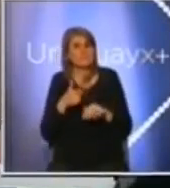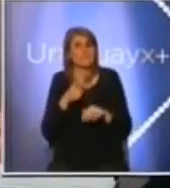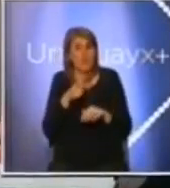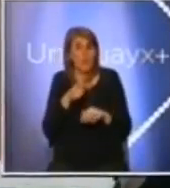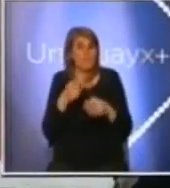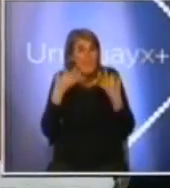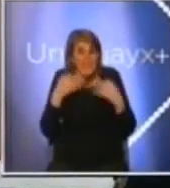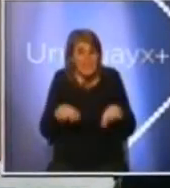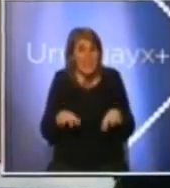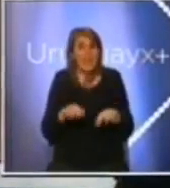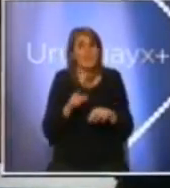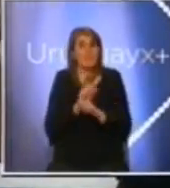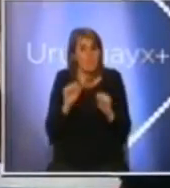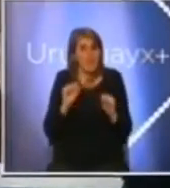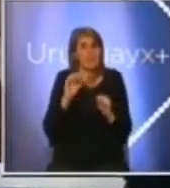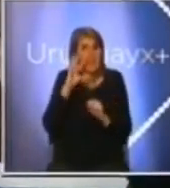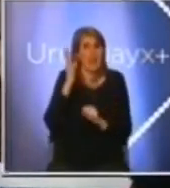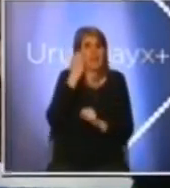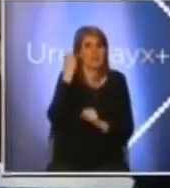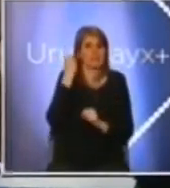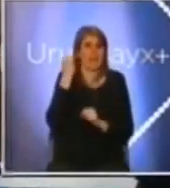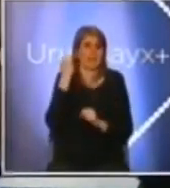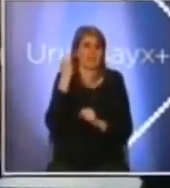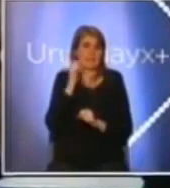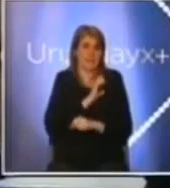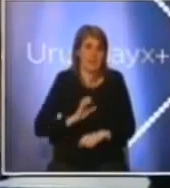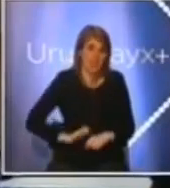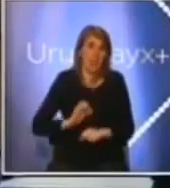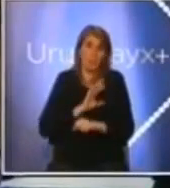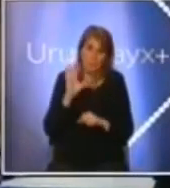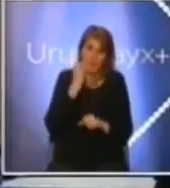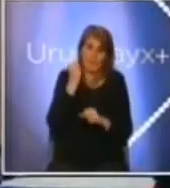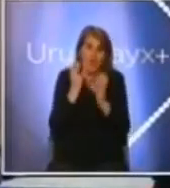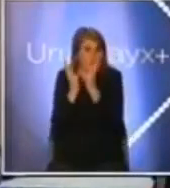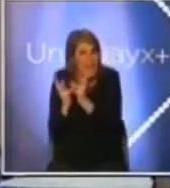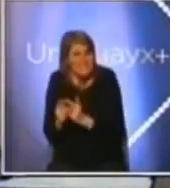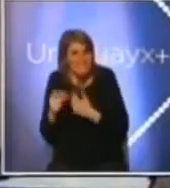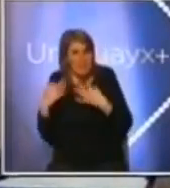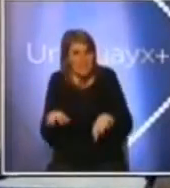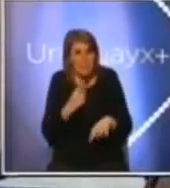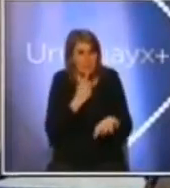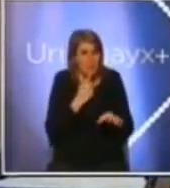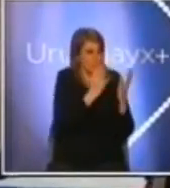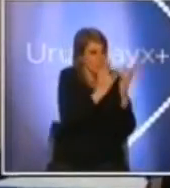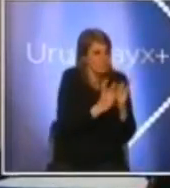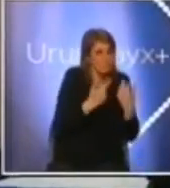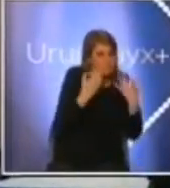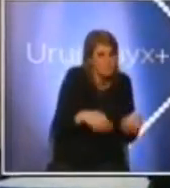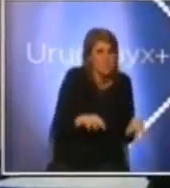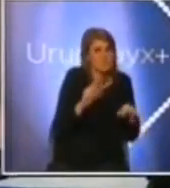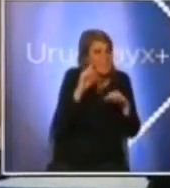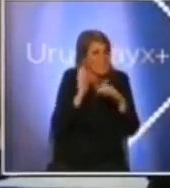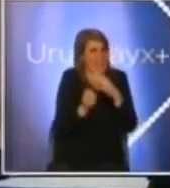contundente de lo que se puede llegar llevando adelante políticas adecuadas. La creación de la AGESIC y su